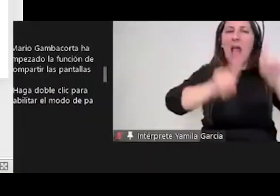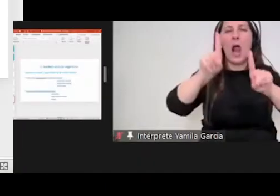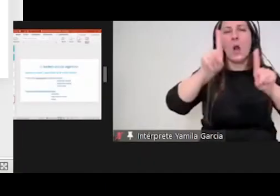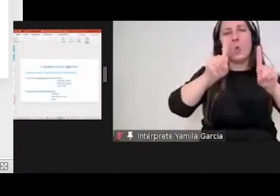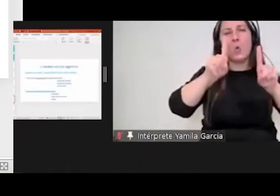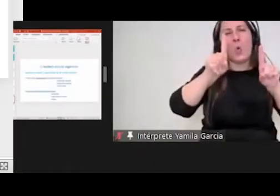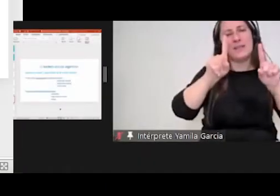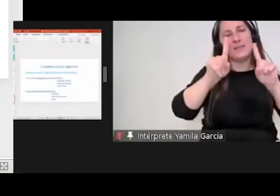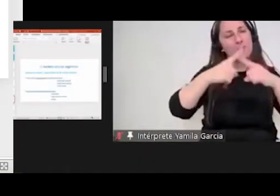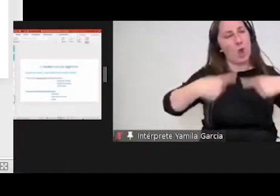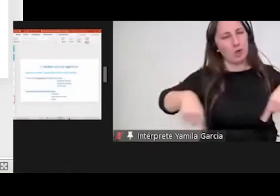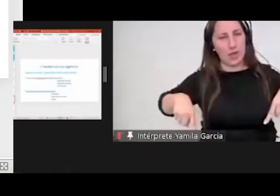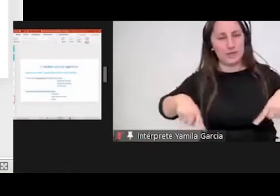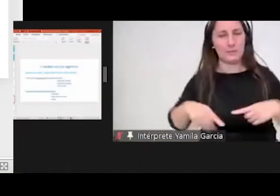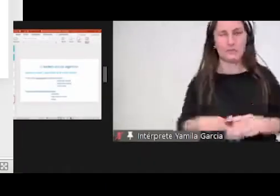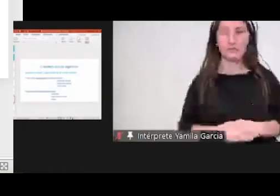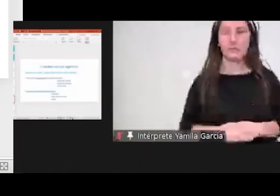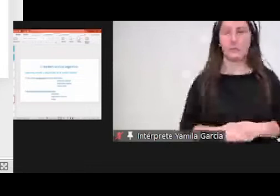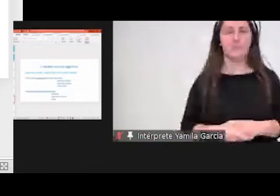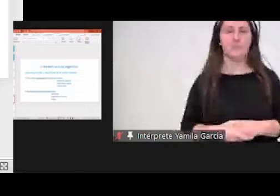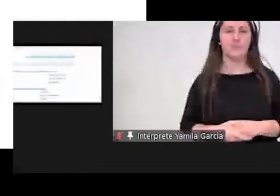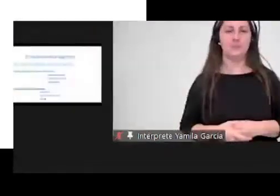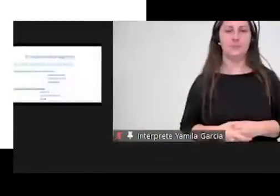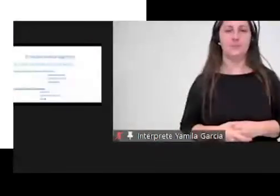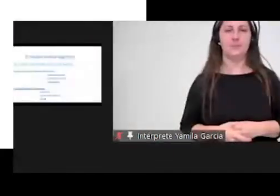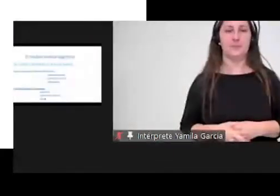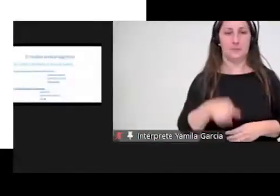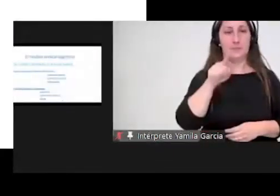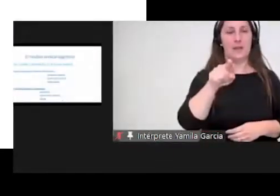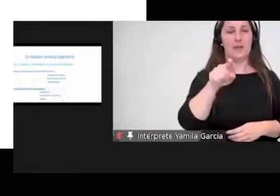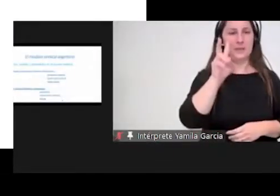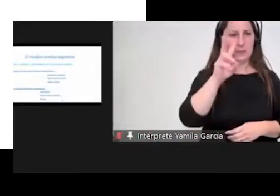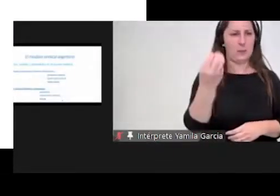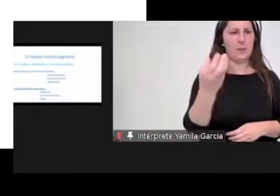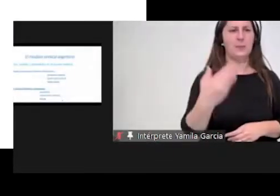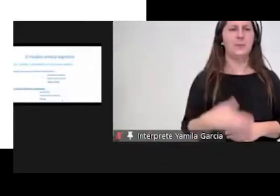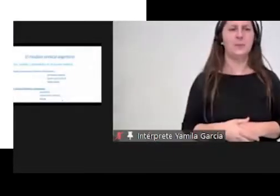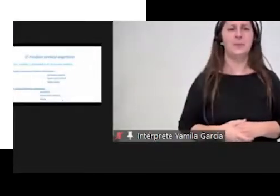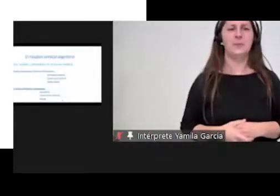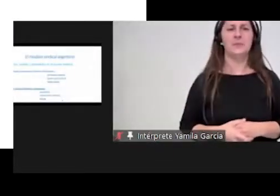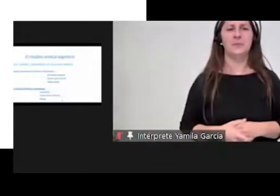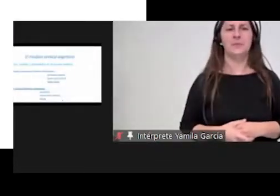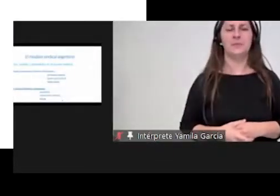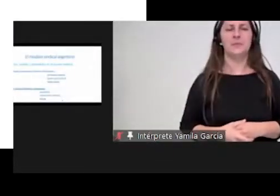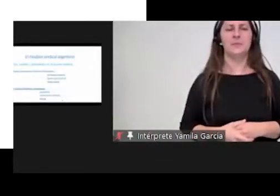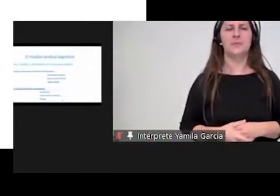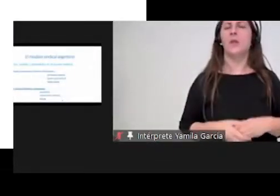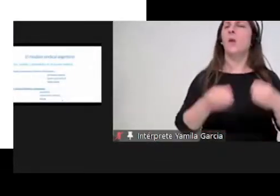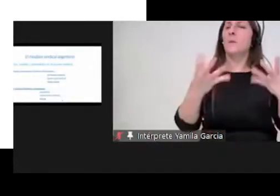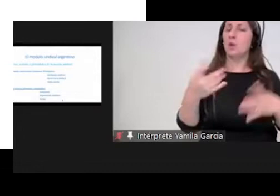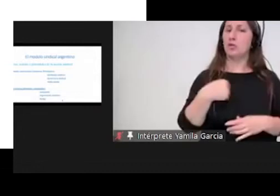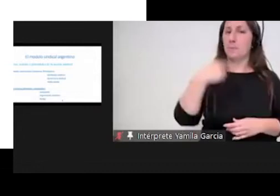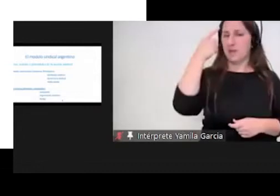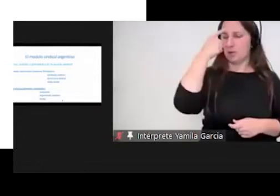que ahí estamos de nuevo, creo que se ve bien, porque digo, también